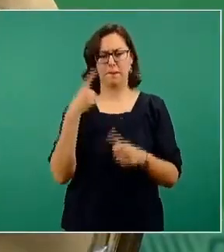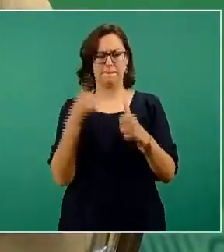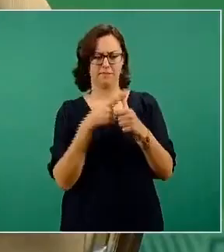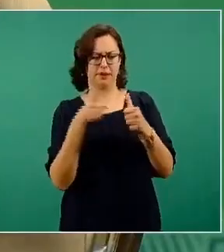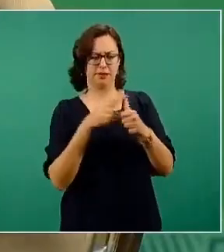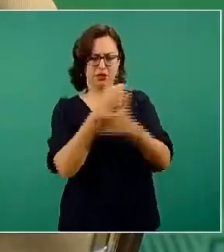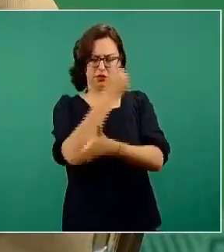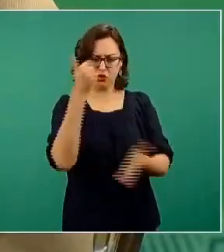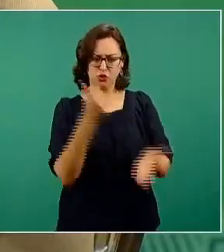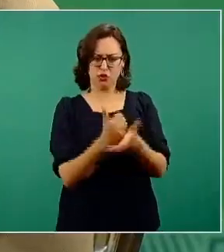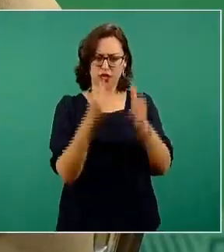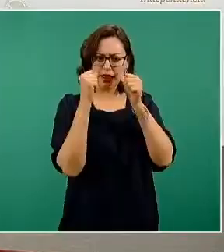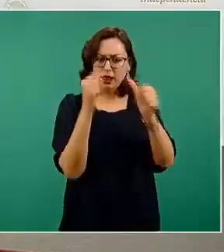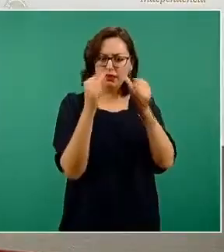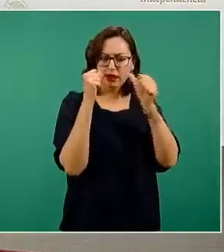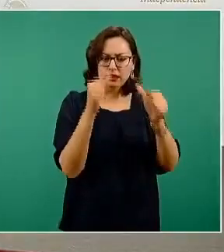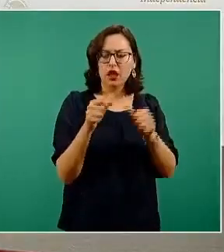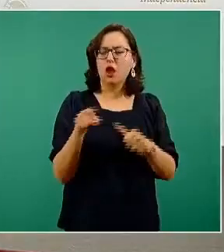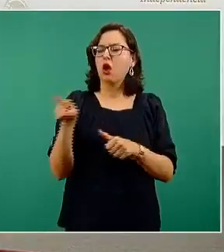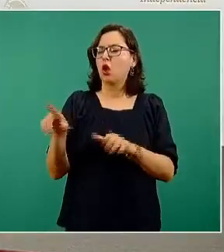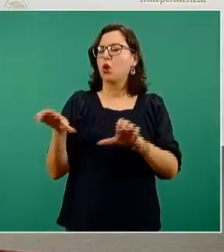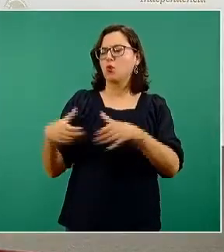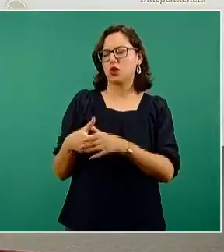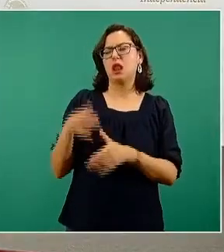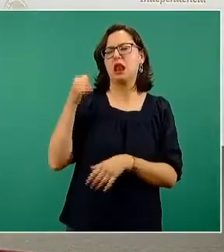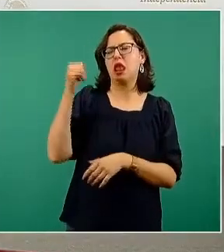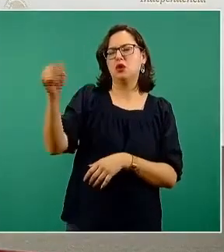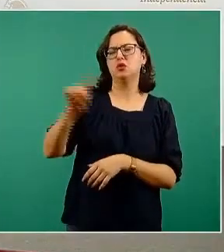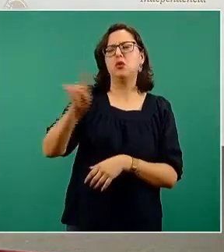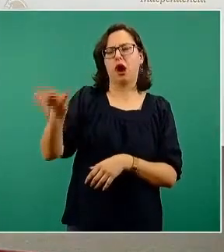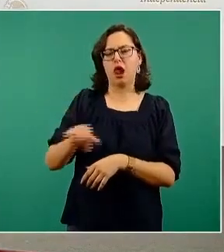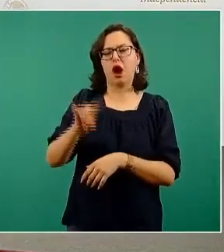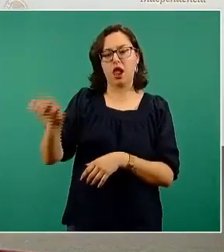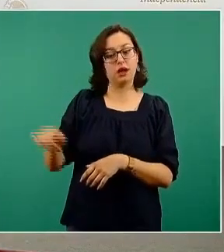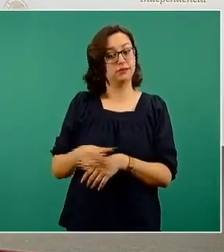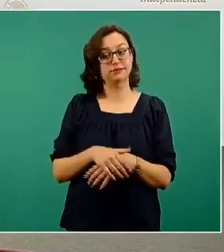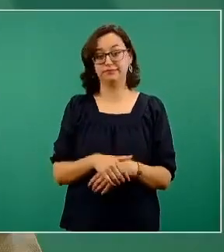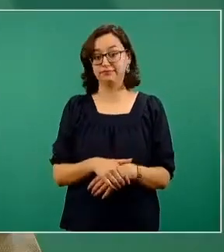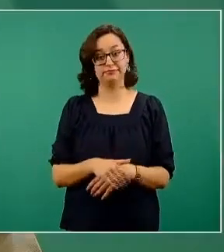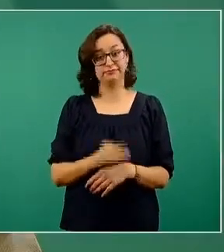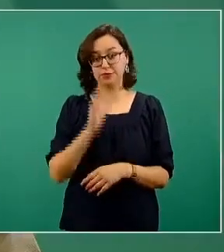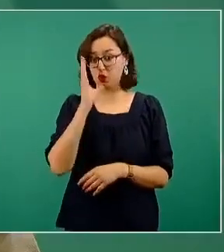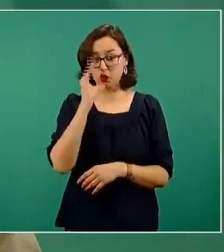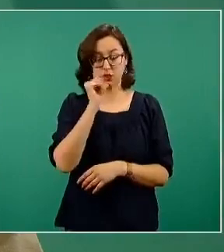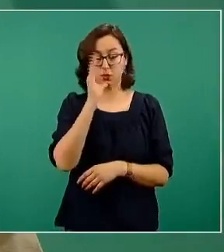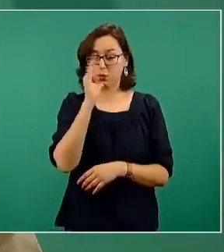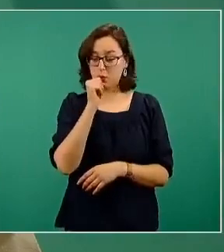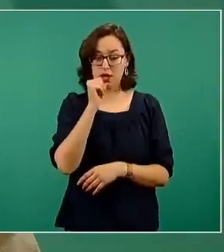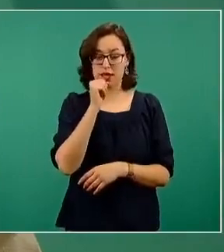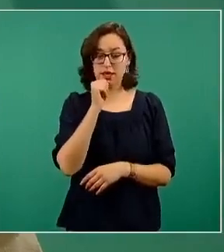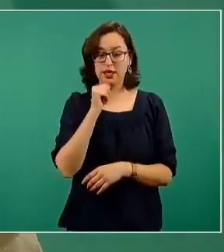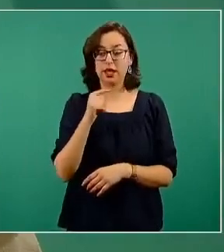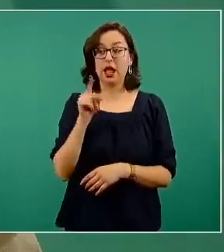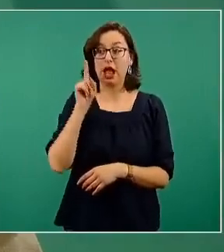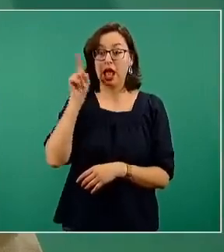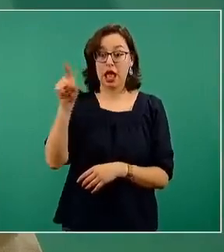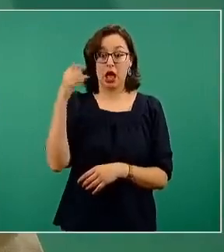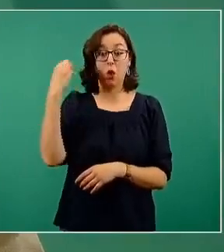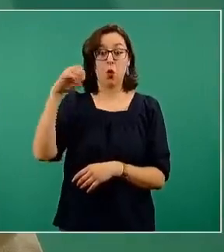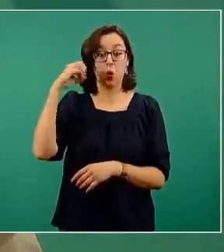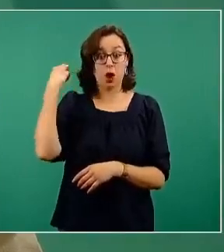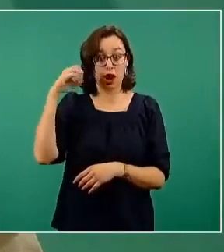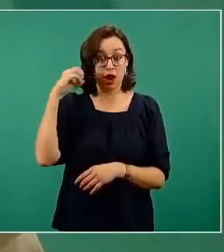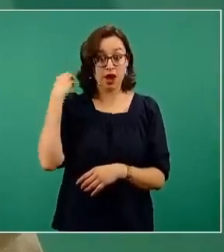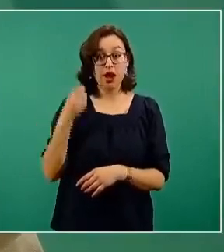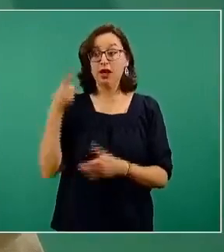tener poco esta idea de que las comunidades rurales, pues a ver qué pasa, ¿no? Muchas comunidades rurales, y más en Oaxaca, donde también tienen